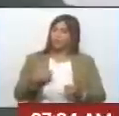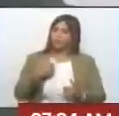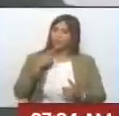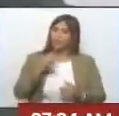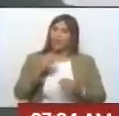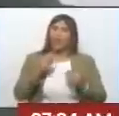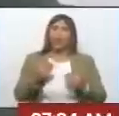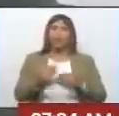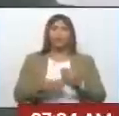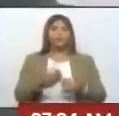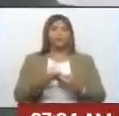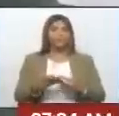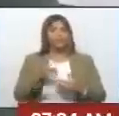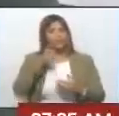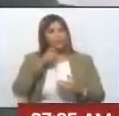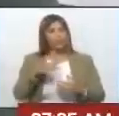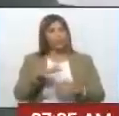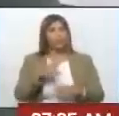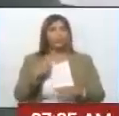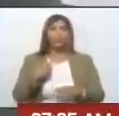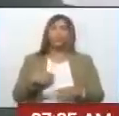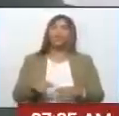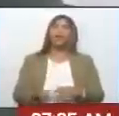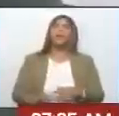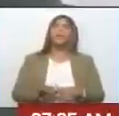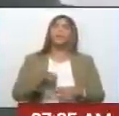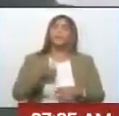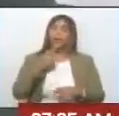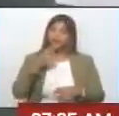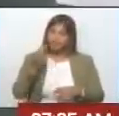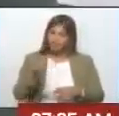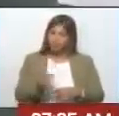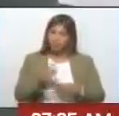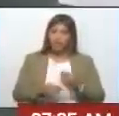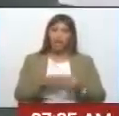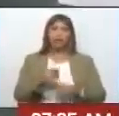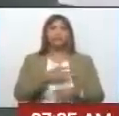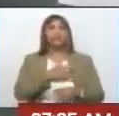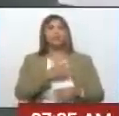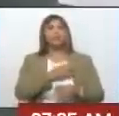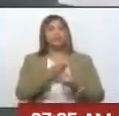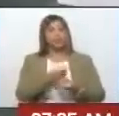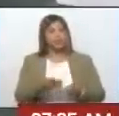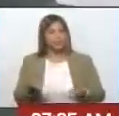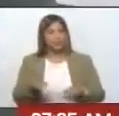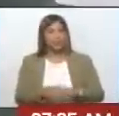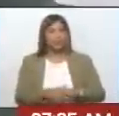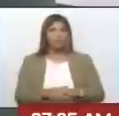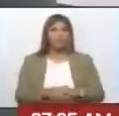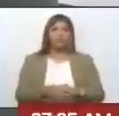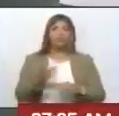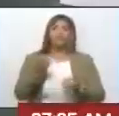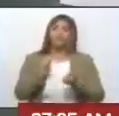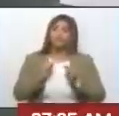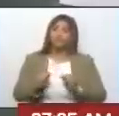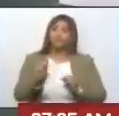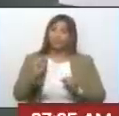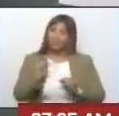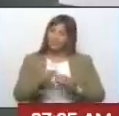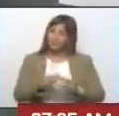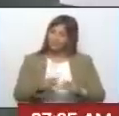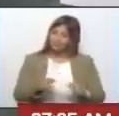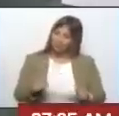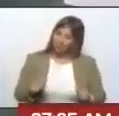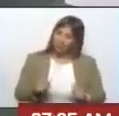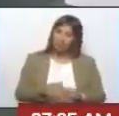la población tenga mayor credibilidad en lo que hacen las instituciones democráticas en combatir este flagelo de la